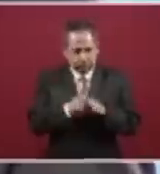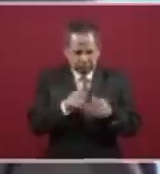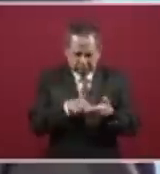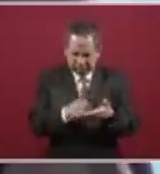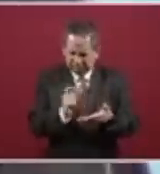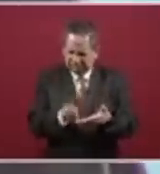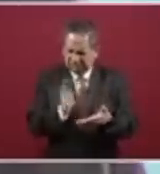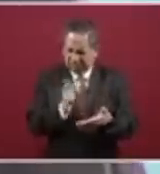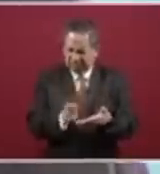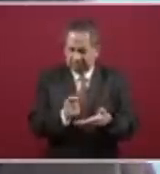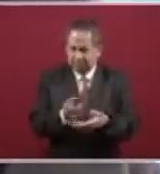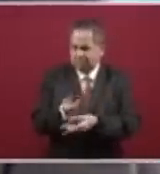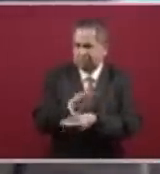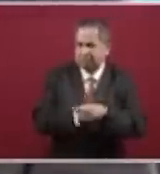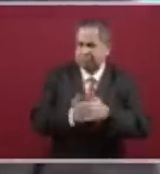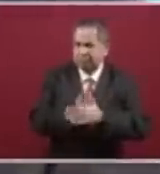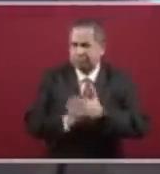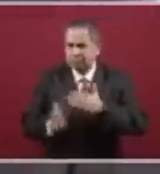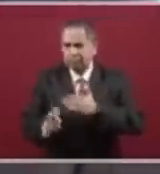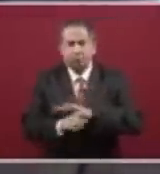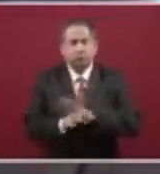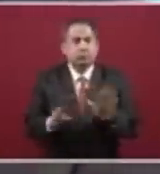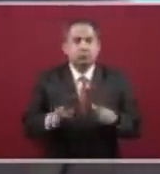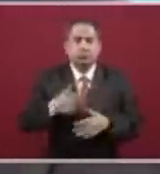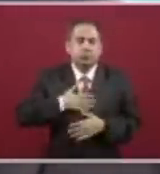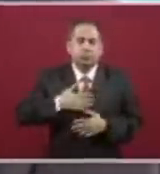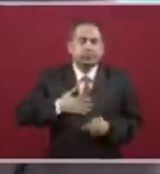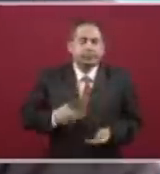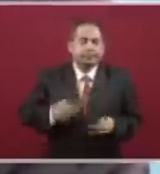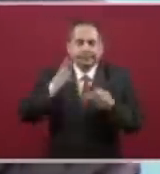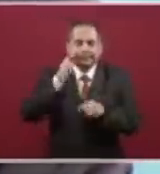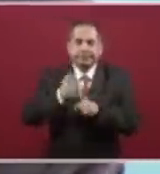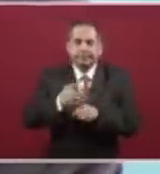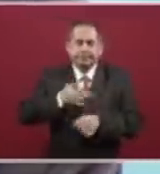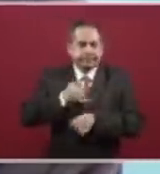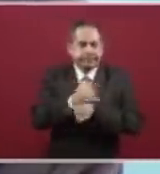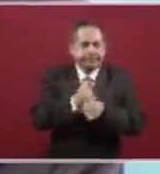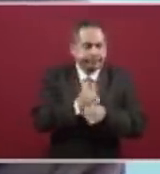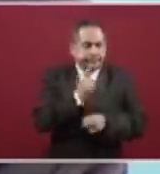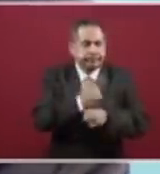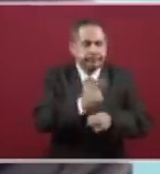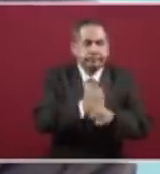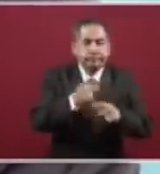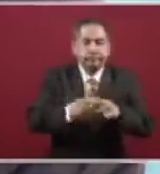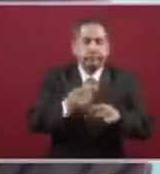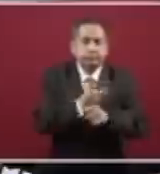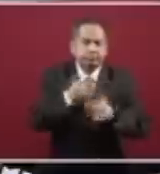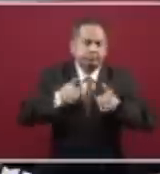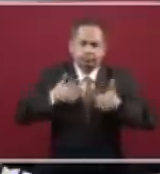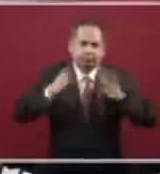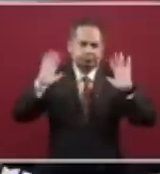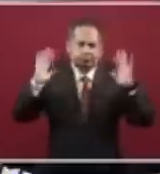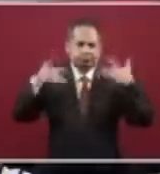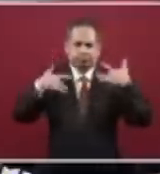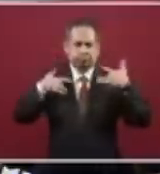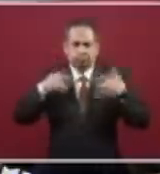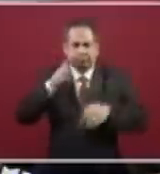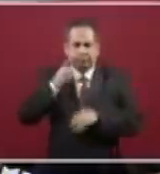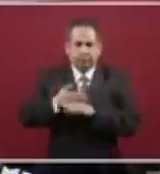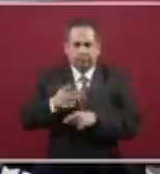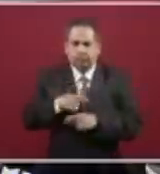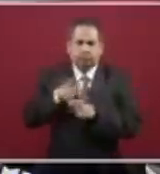refiere y no es en materia de nuestra competencia en el averiguar particularmente estas cosas pero hay